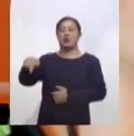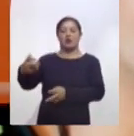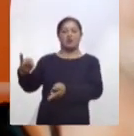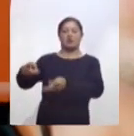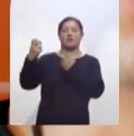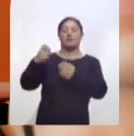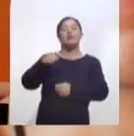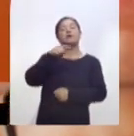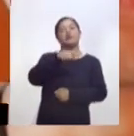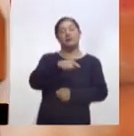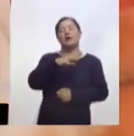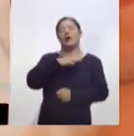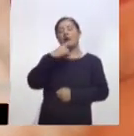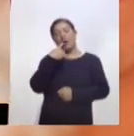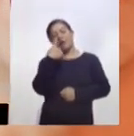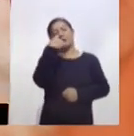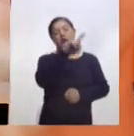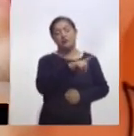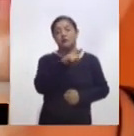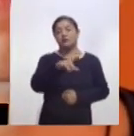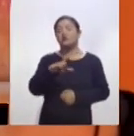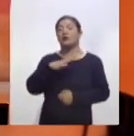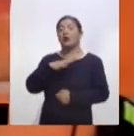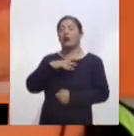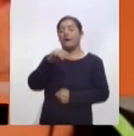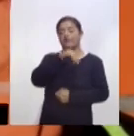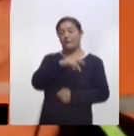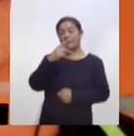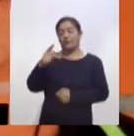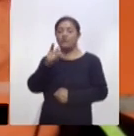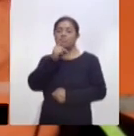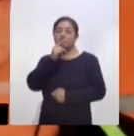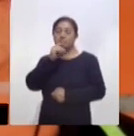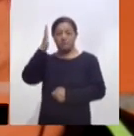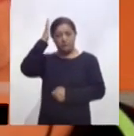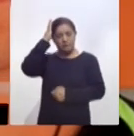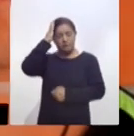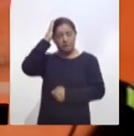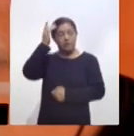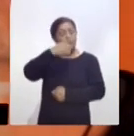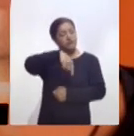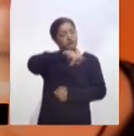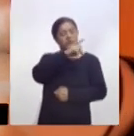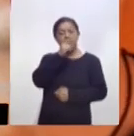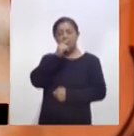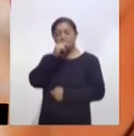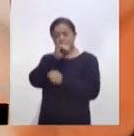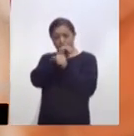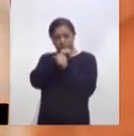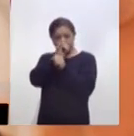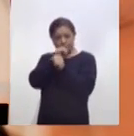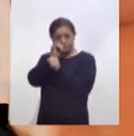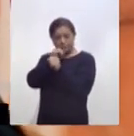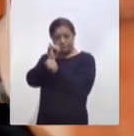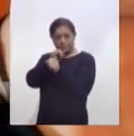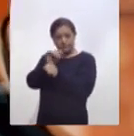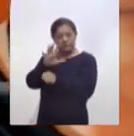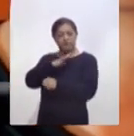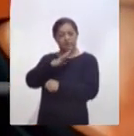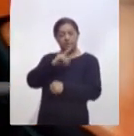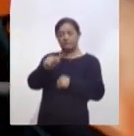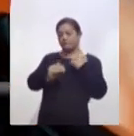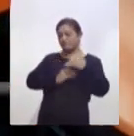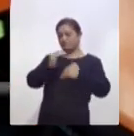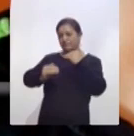hecho, la víctima interpuso la denuncia correspondiente ante la agente del Ministerio Público, con la cual Policías de Investigación realizaron las indagatorias pertinentes que le